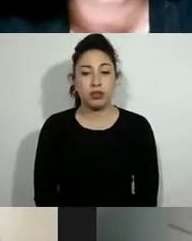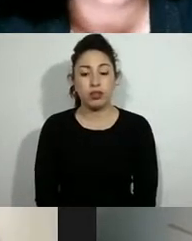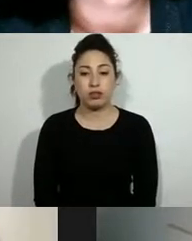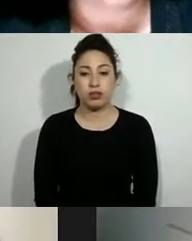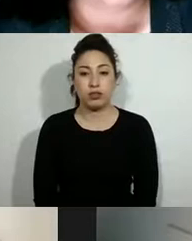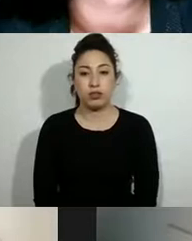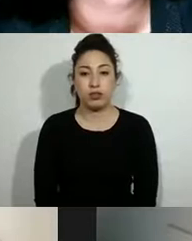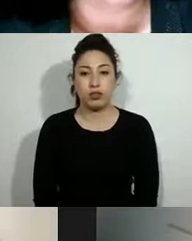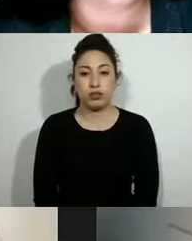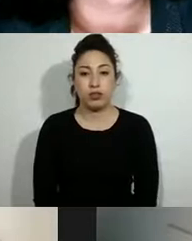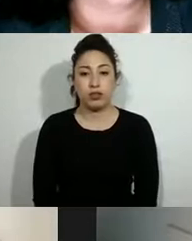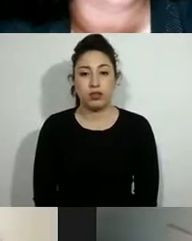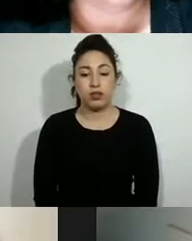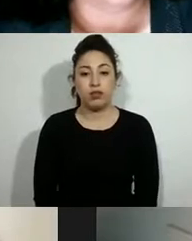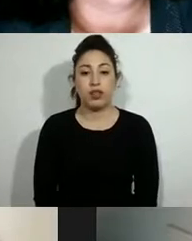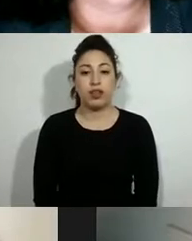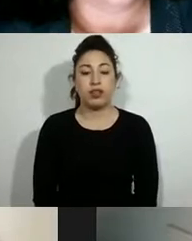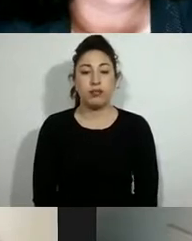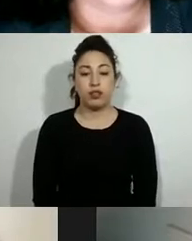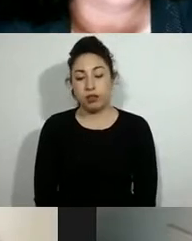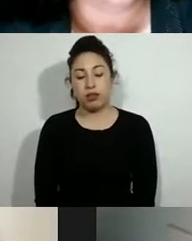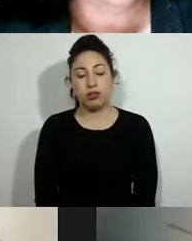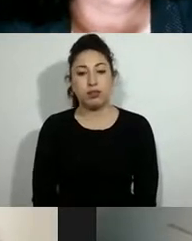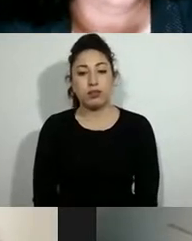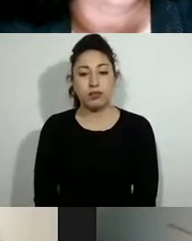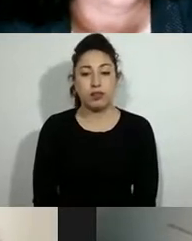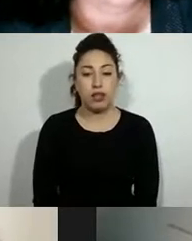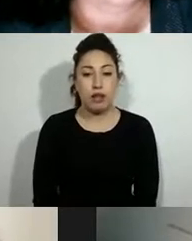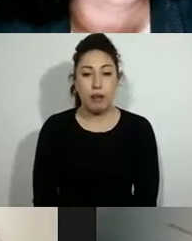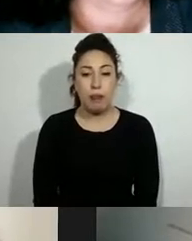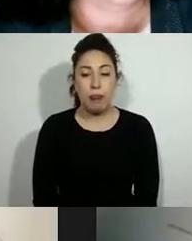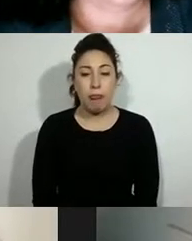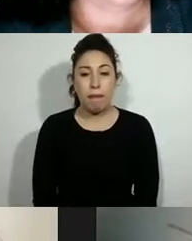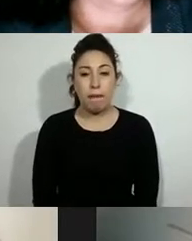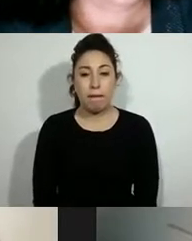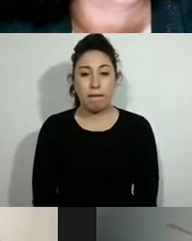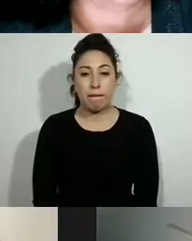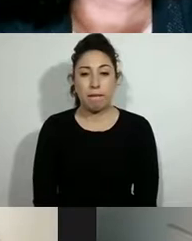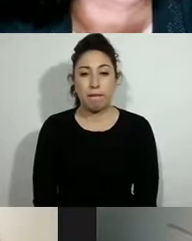Lo están en este momento buscando.